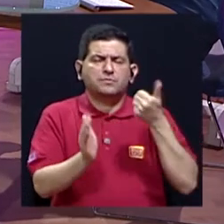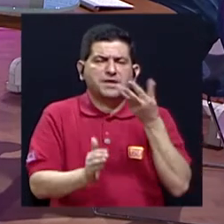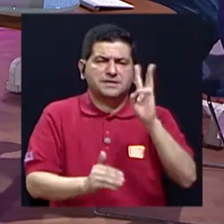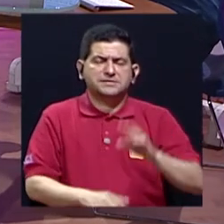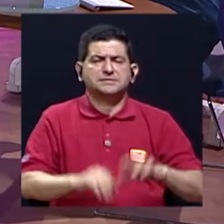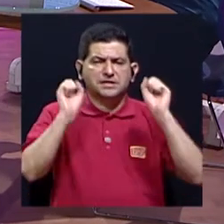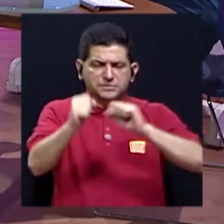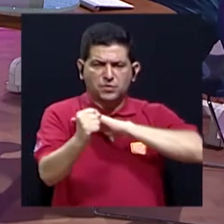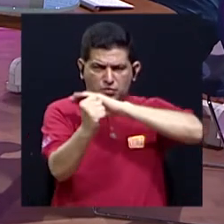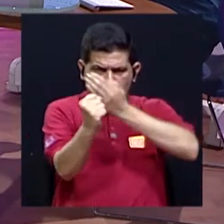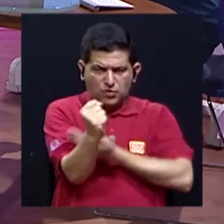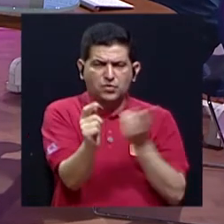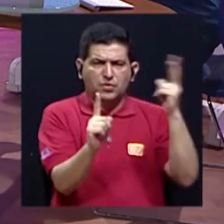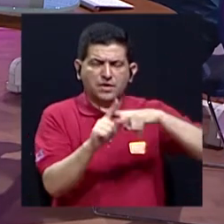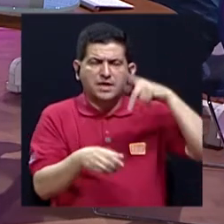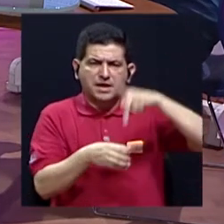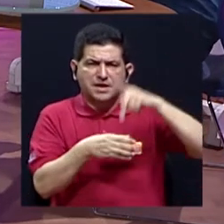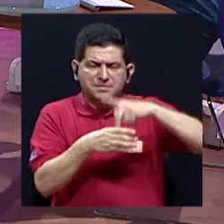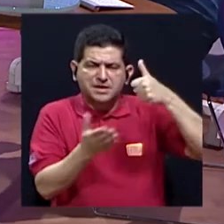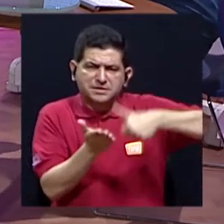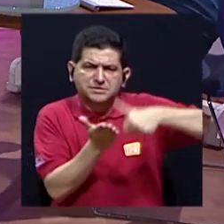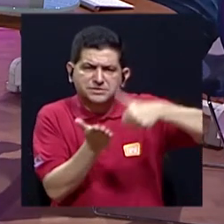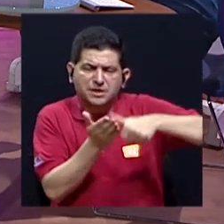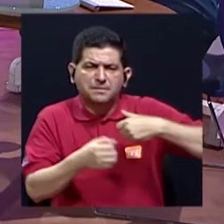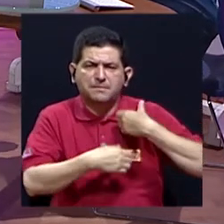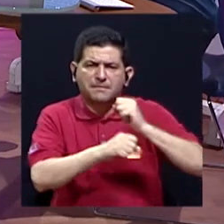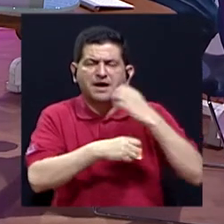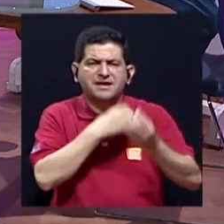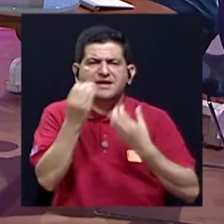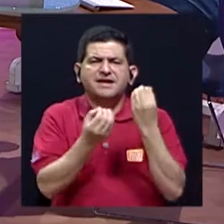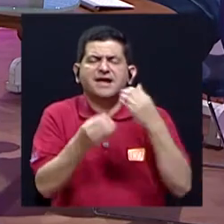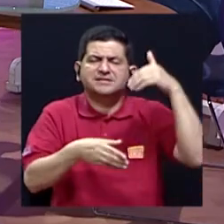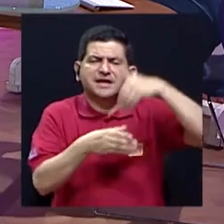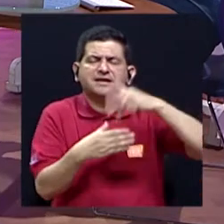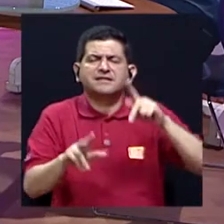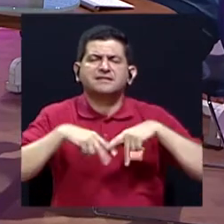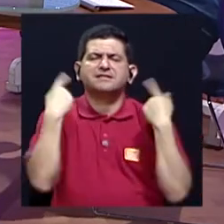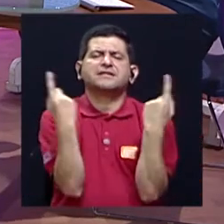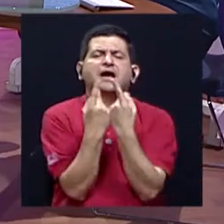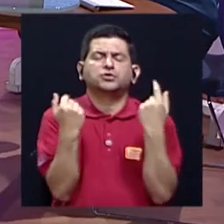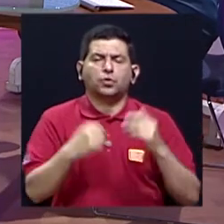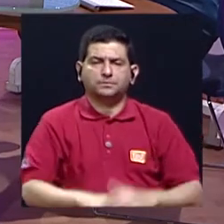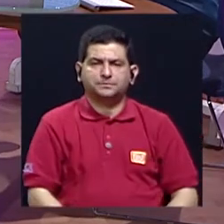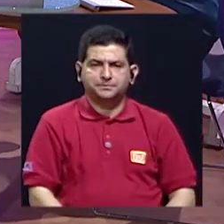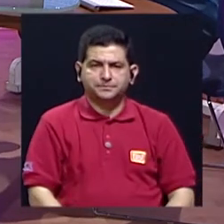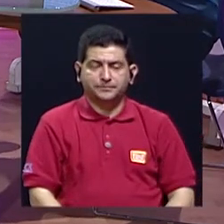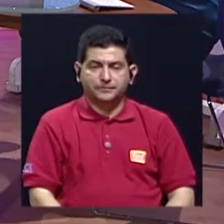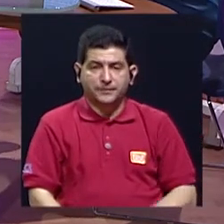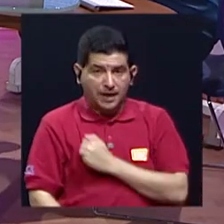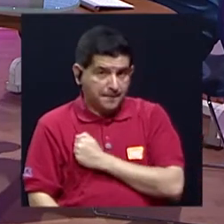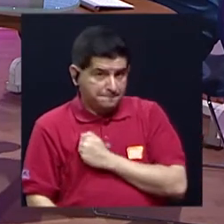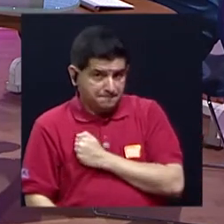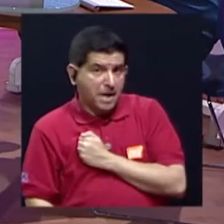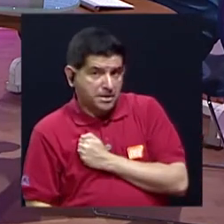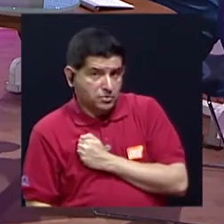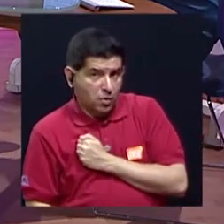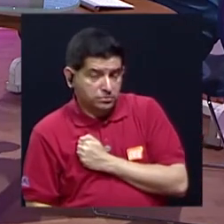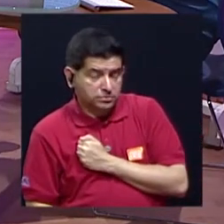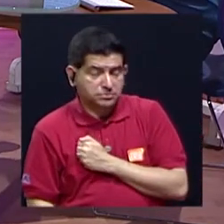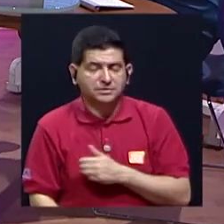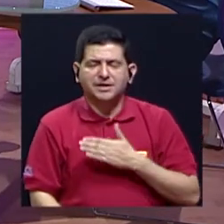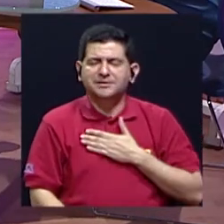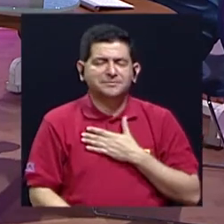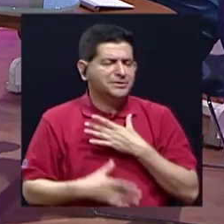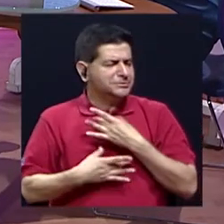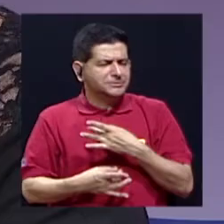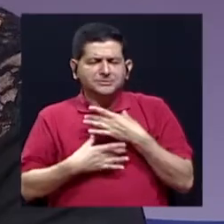irse empoderando y participar en estas elecciones municipales? ¿Qué pueden hacer dentro del partido? Yo, perdón, sí, Cristia, sí, sí. Es que me